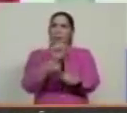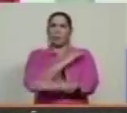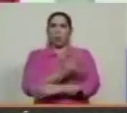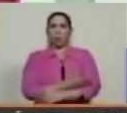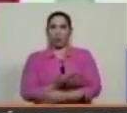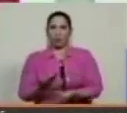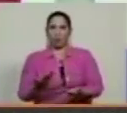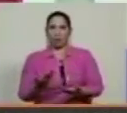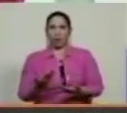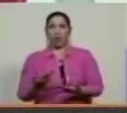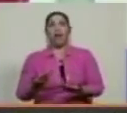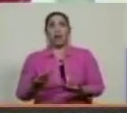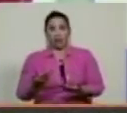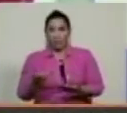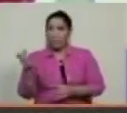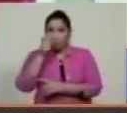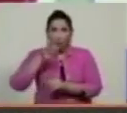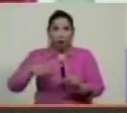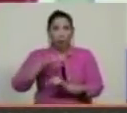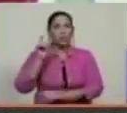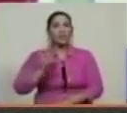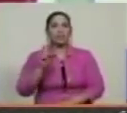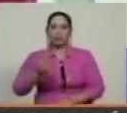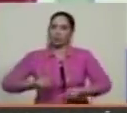que le entreguen el poder.